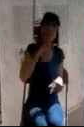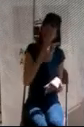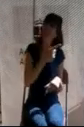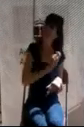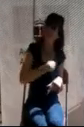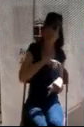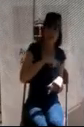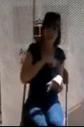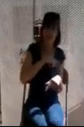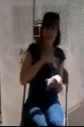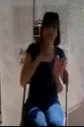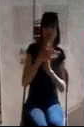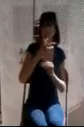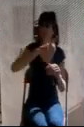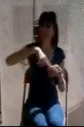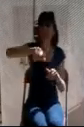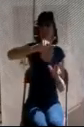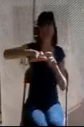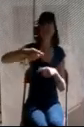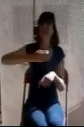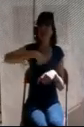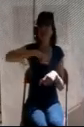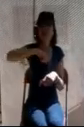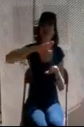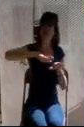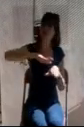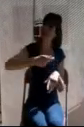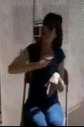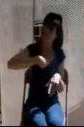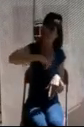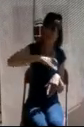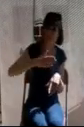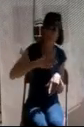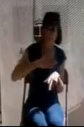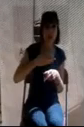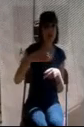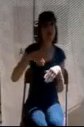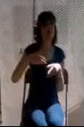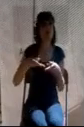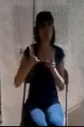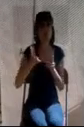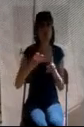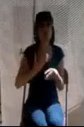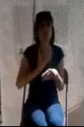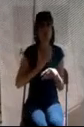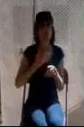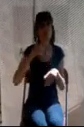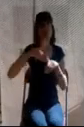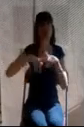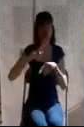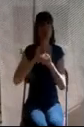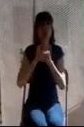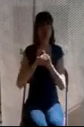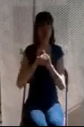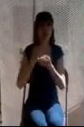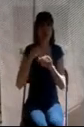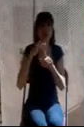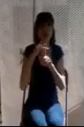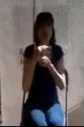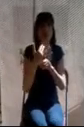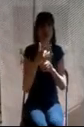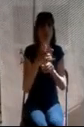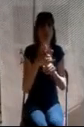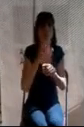Estamos hablando de que somos españoles y estamos en España. Y que nuestra propia democracia municipal depende de nuestro Estado de Derecho. La